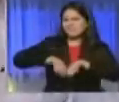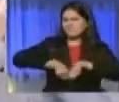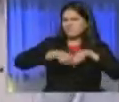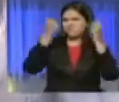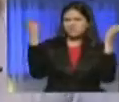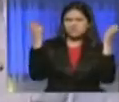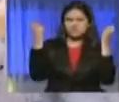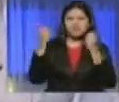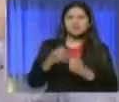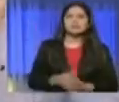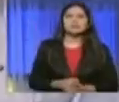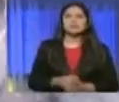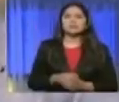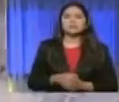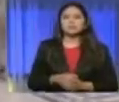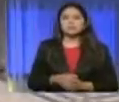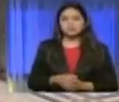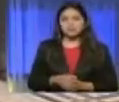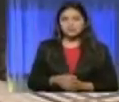destructivos, dependientes.